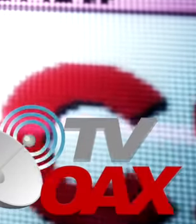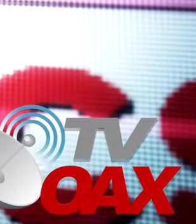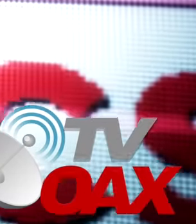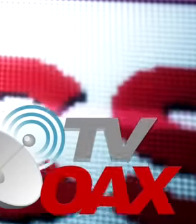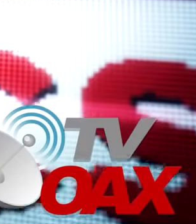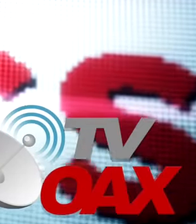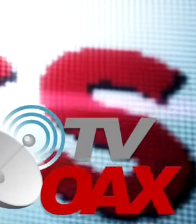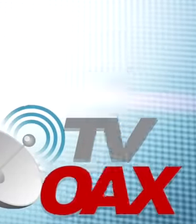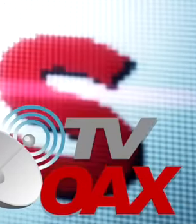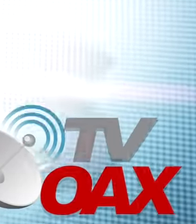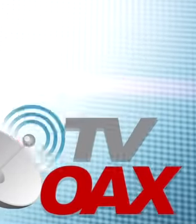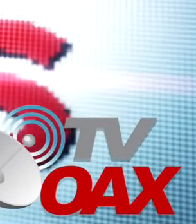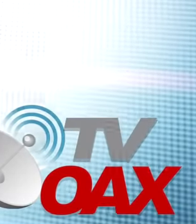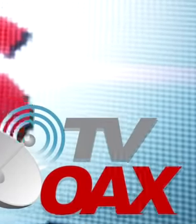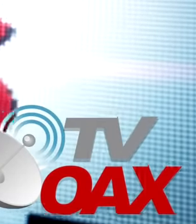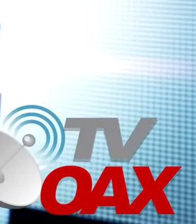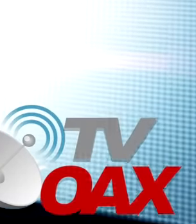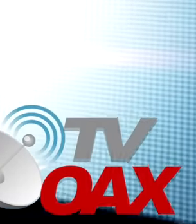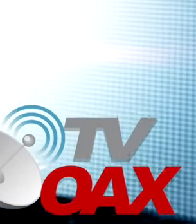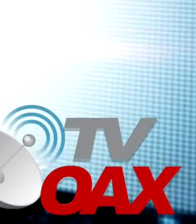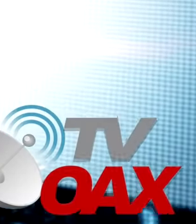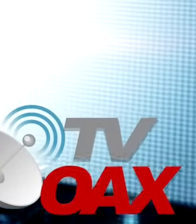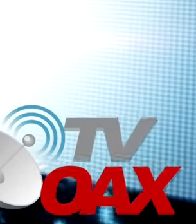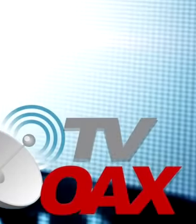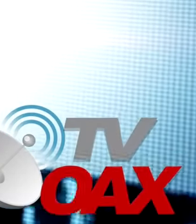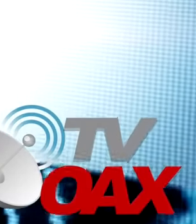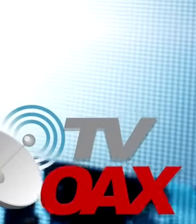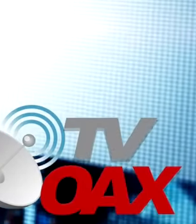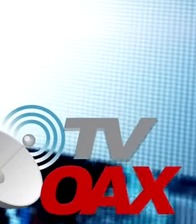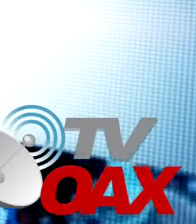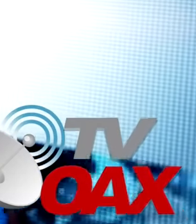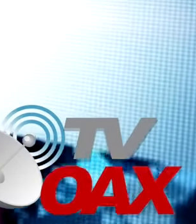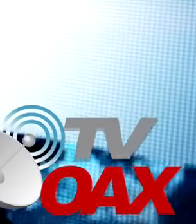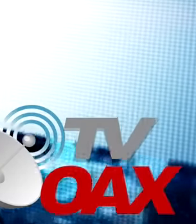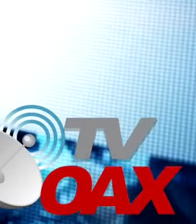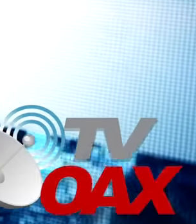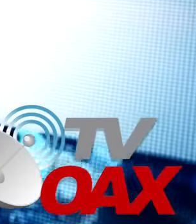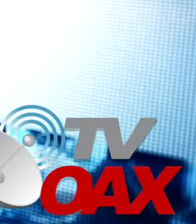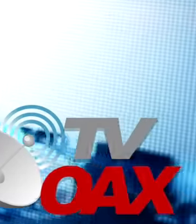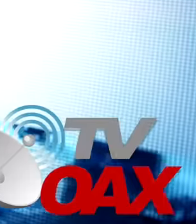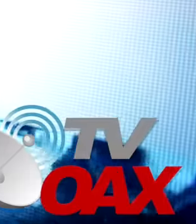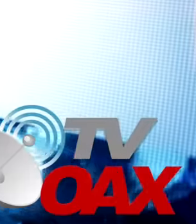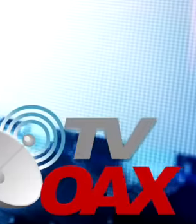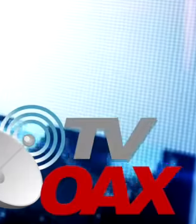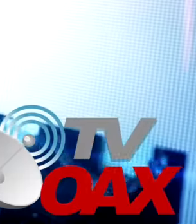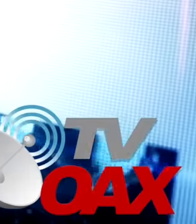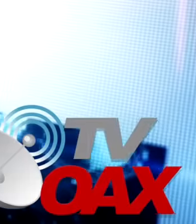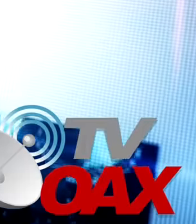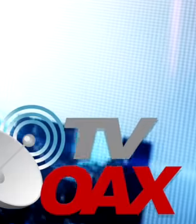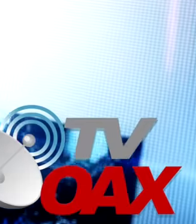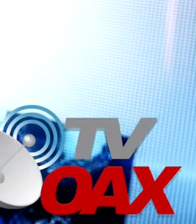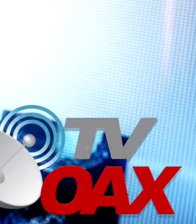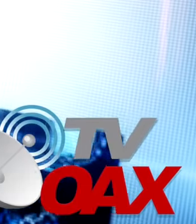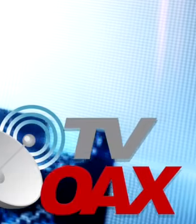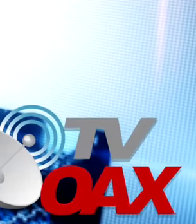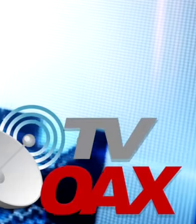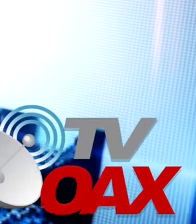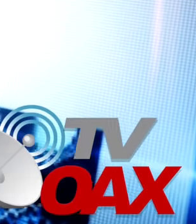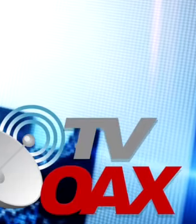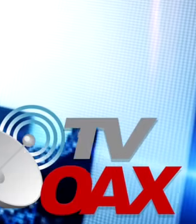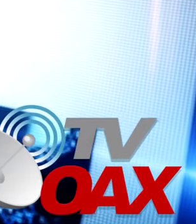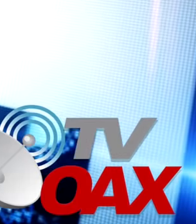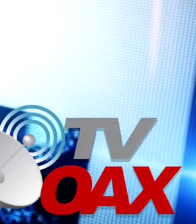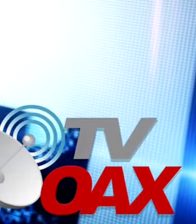BRICS anunció un plan oficial de desdolarización con un horizonte de 3 años, un hecho impulsado en particular por